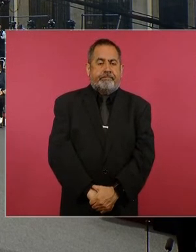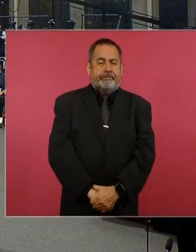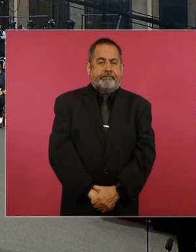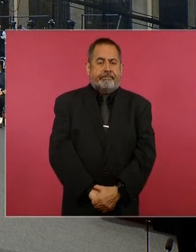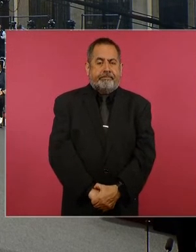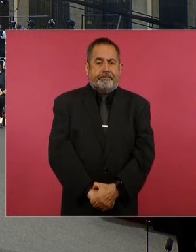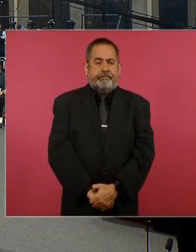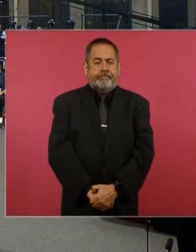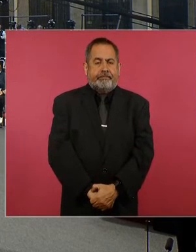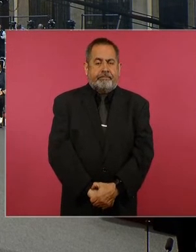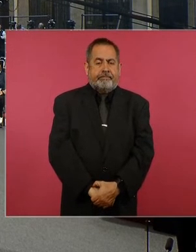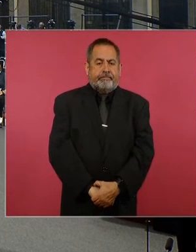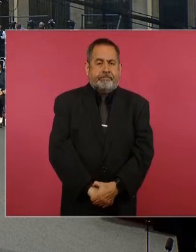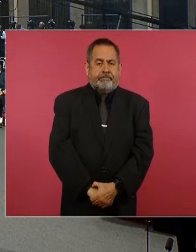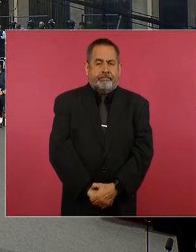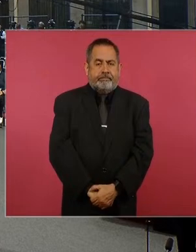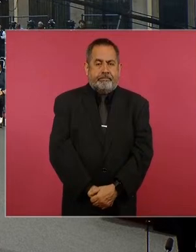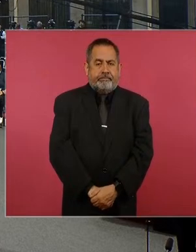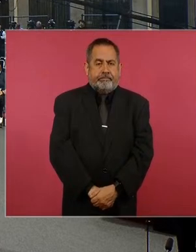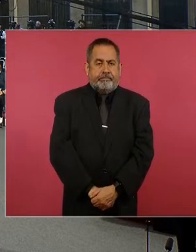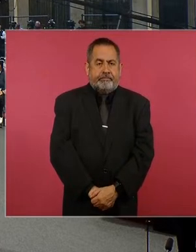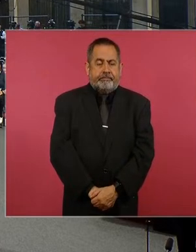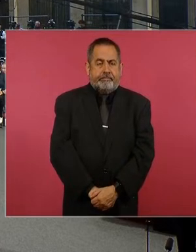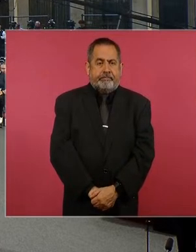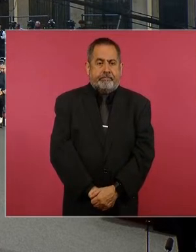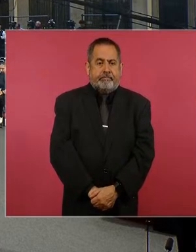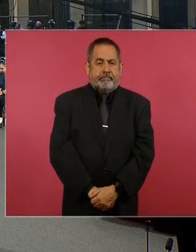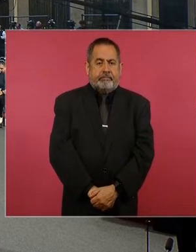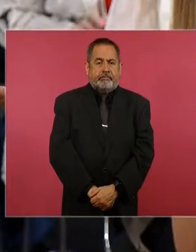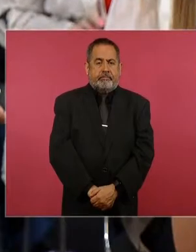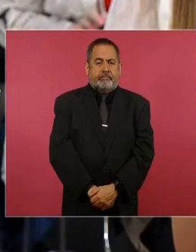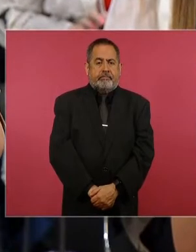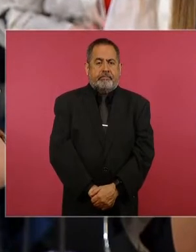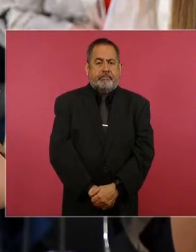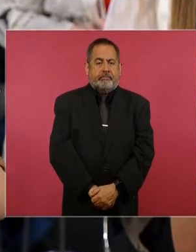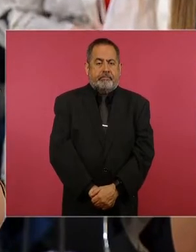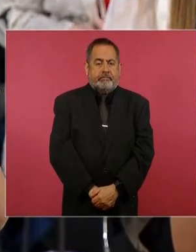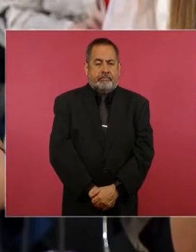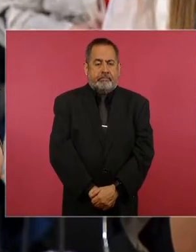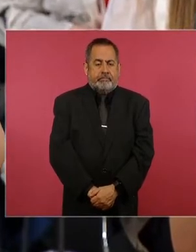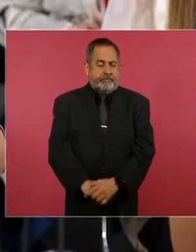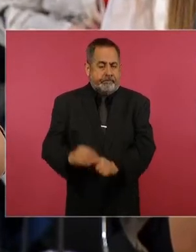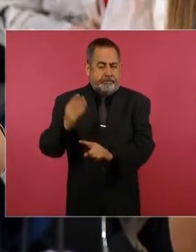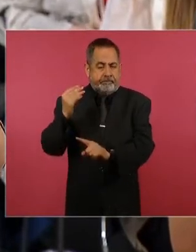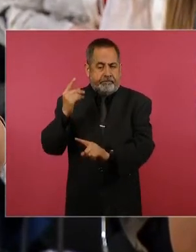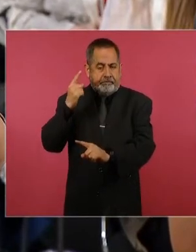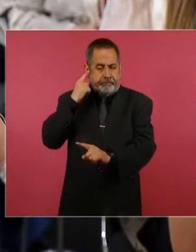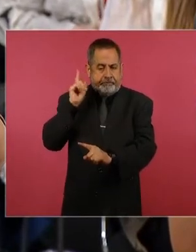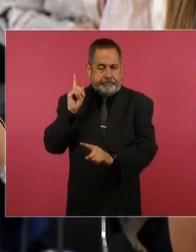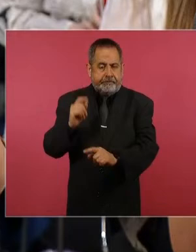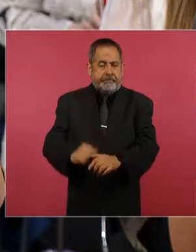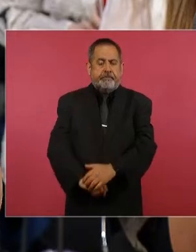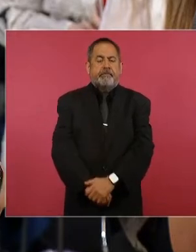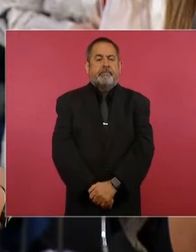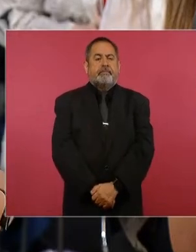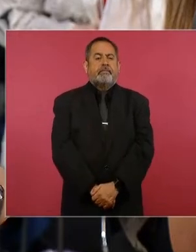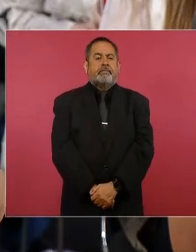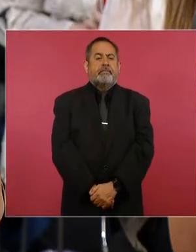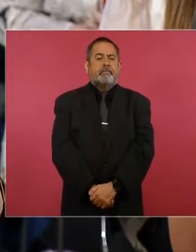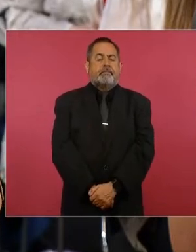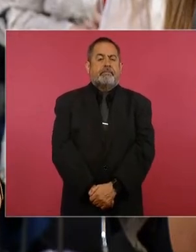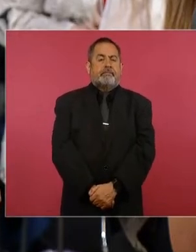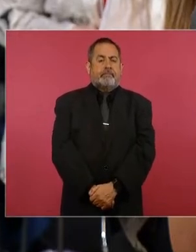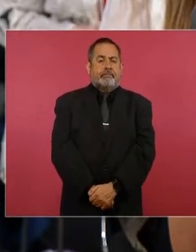incluso aceptar que sí existe la comisión del delito, pero que pues básicamente son perdonados, ¿no? Ellos lo que quieren